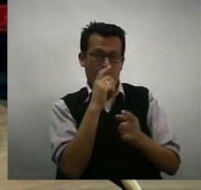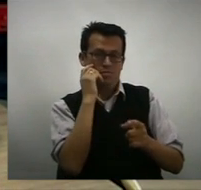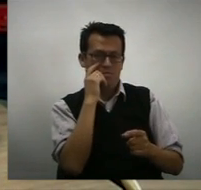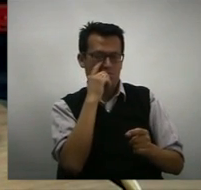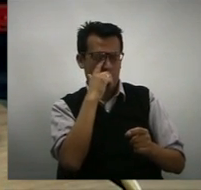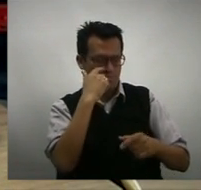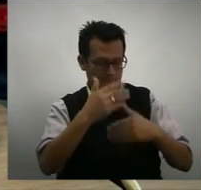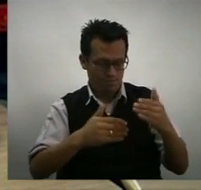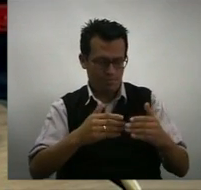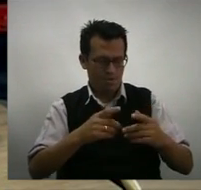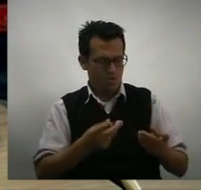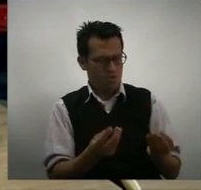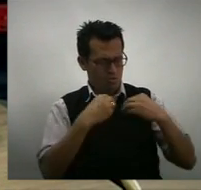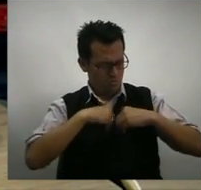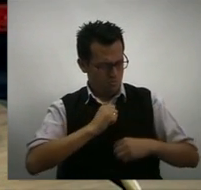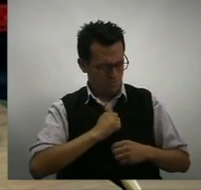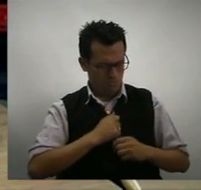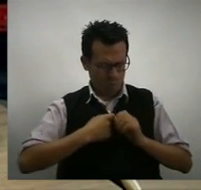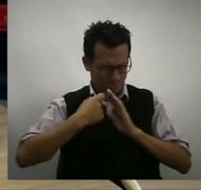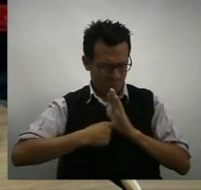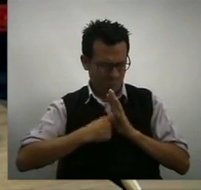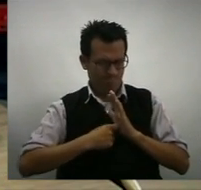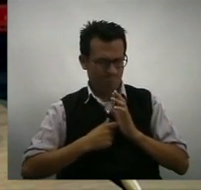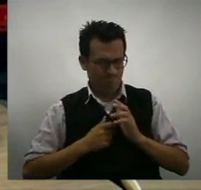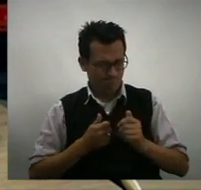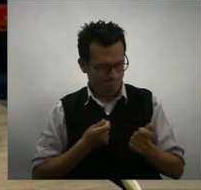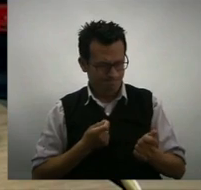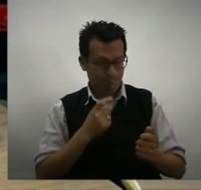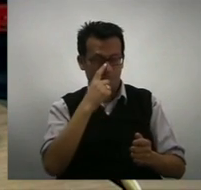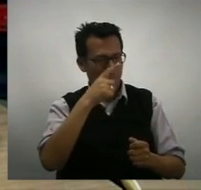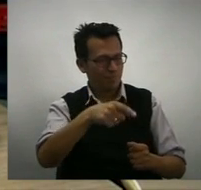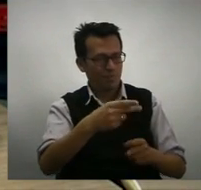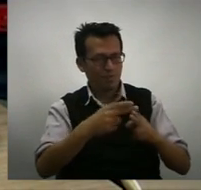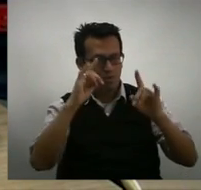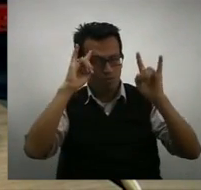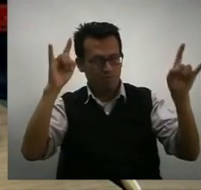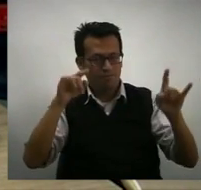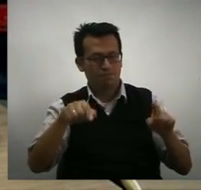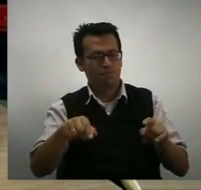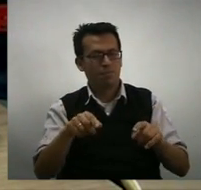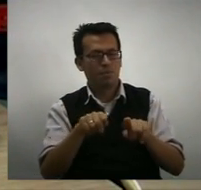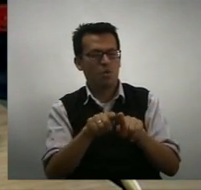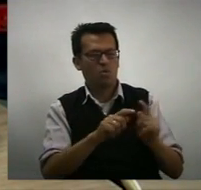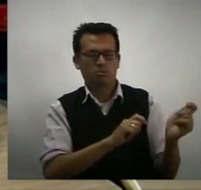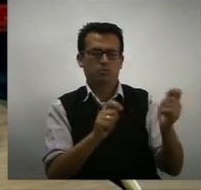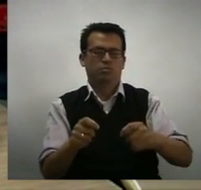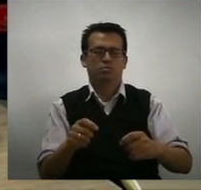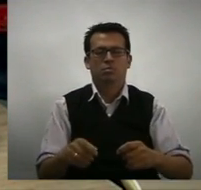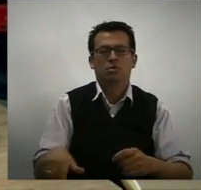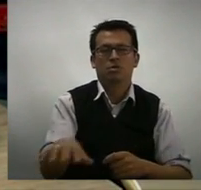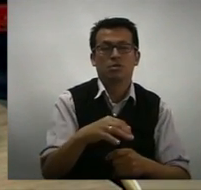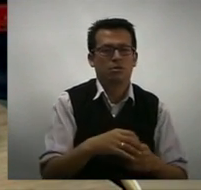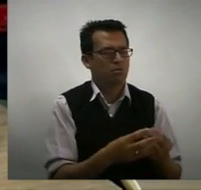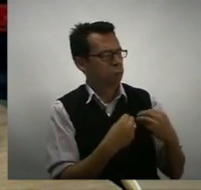en principio de autosometimiento. Es necesario resaltar que el panoptismo como status quo de visibilidad y administración